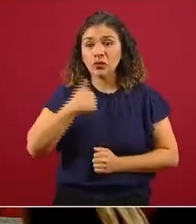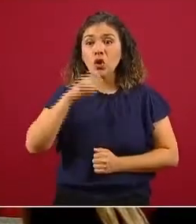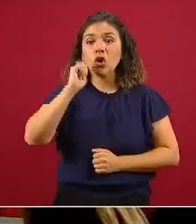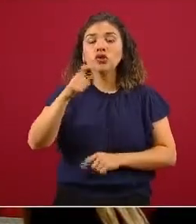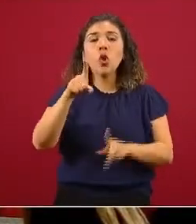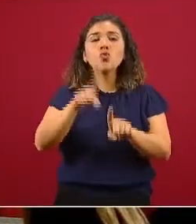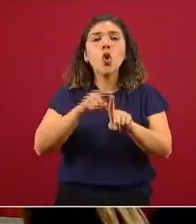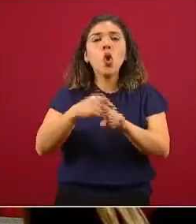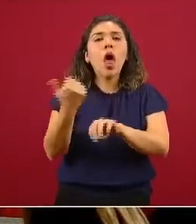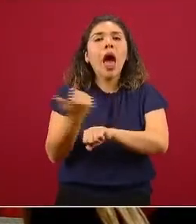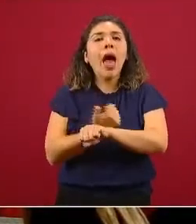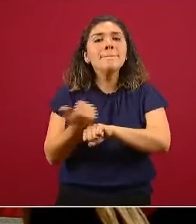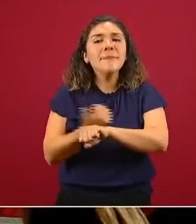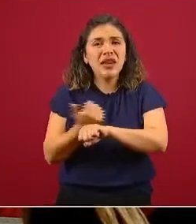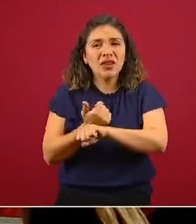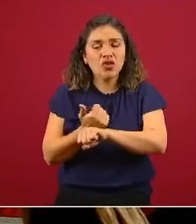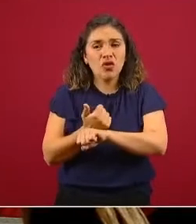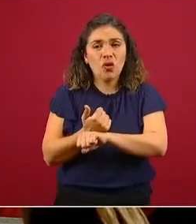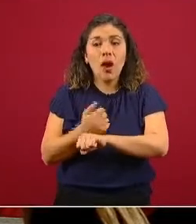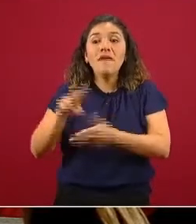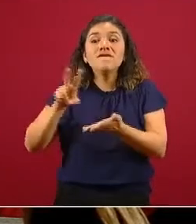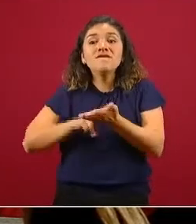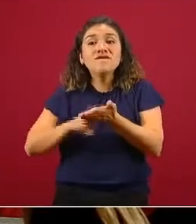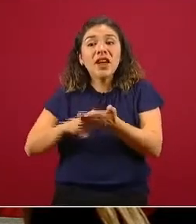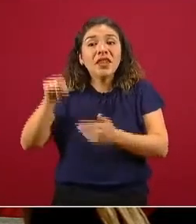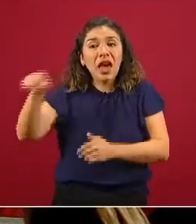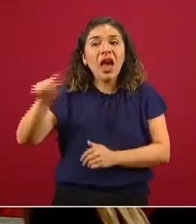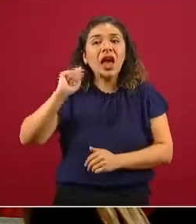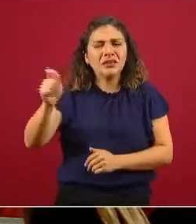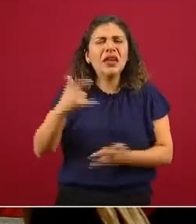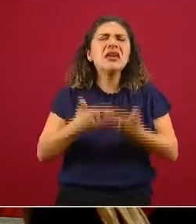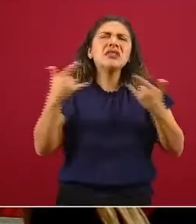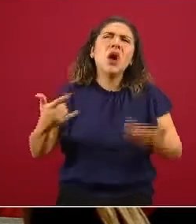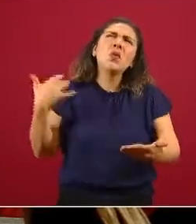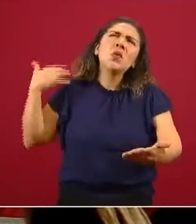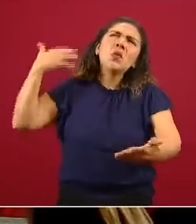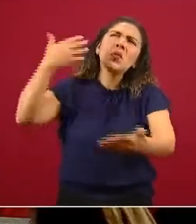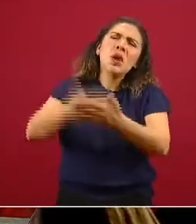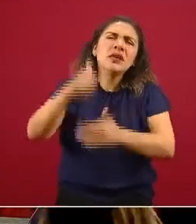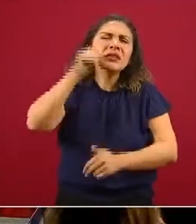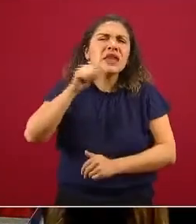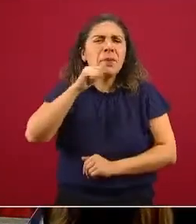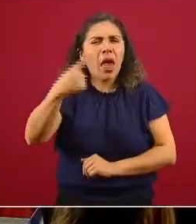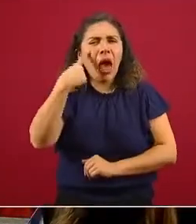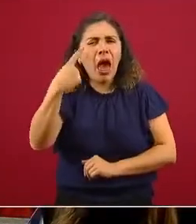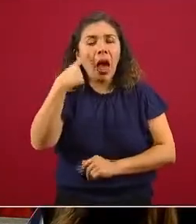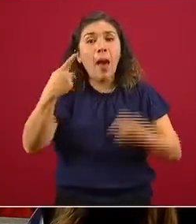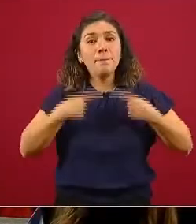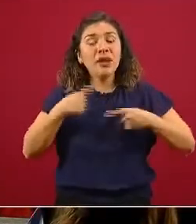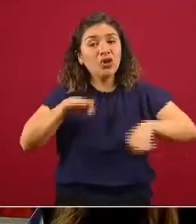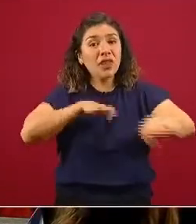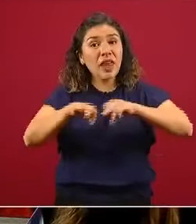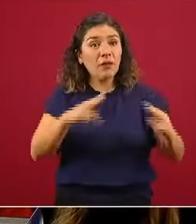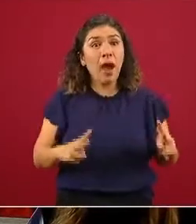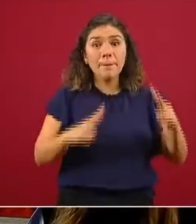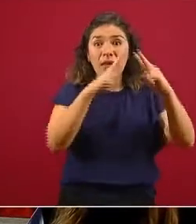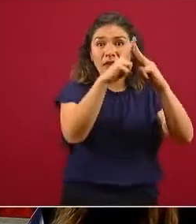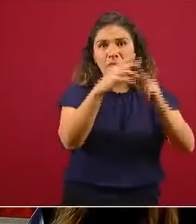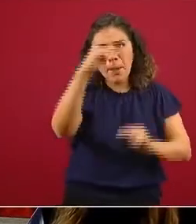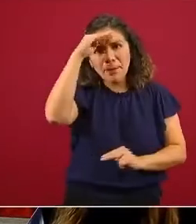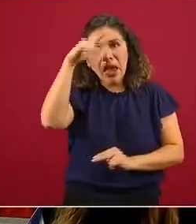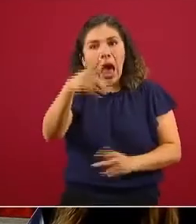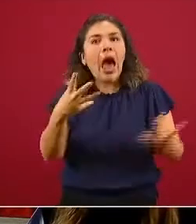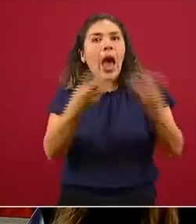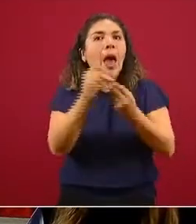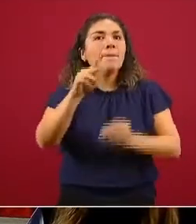el color amarillo. La compañía es el color verde. Históricamente la gente cuando escucha es un trabajador de plataforma, todo el mundo piensa